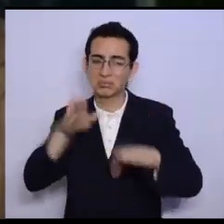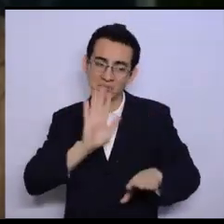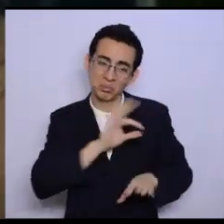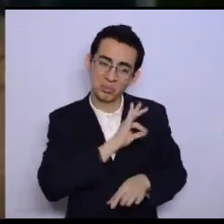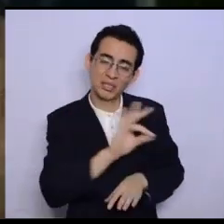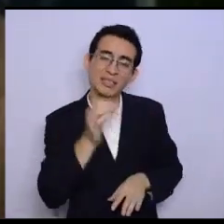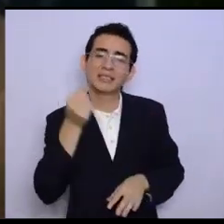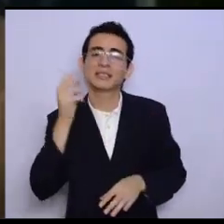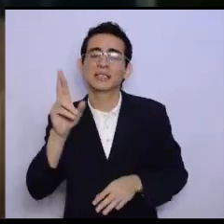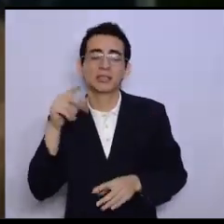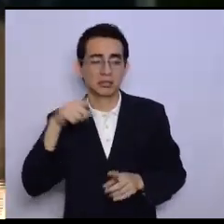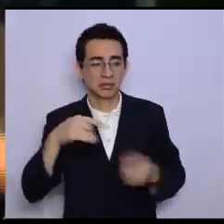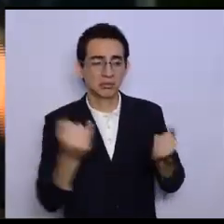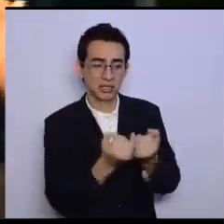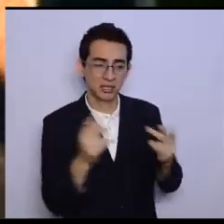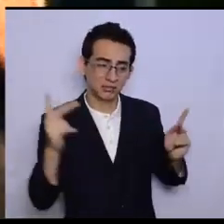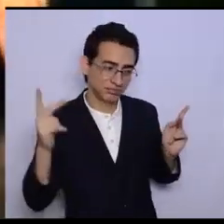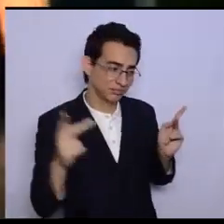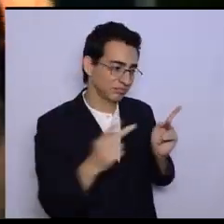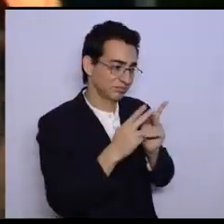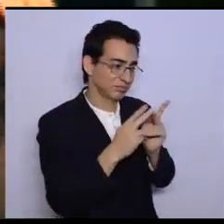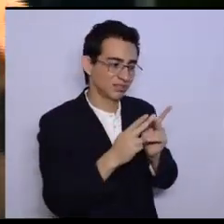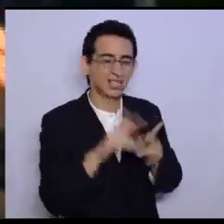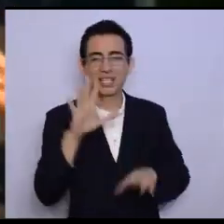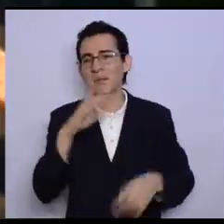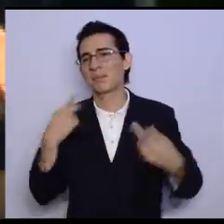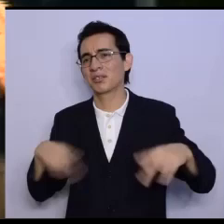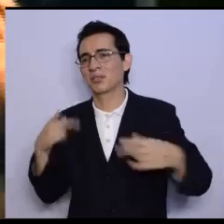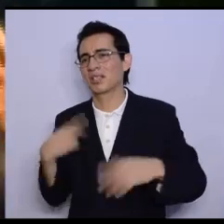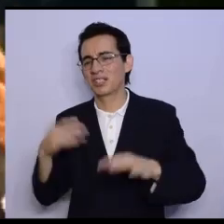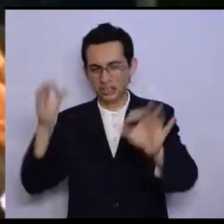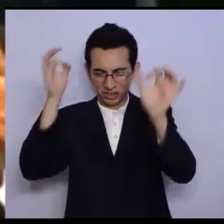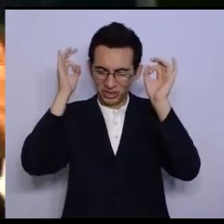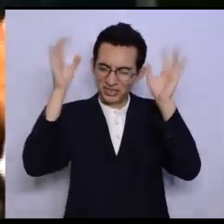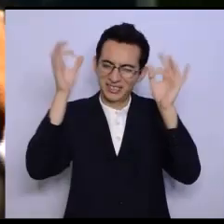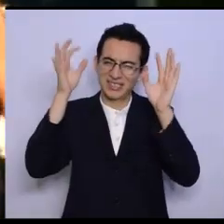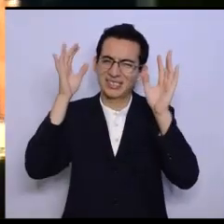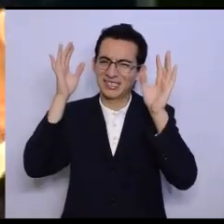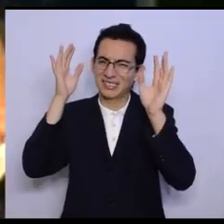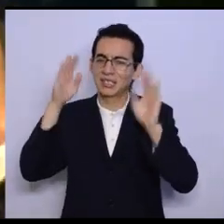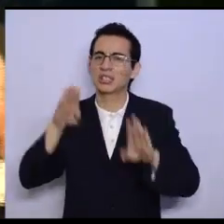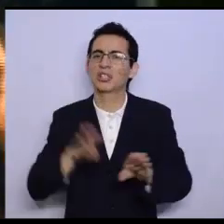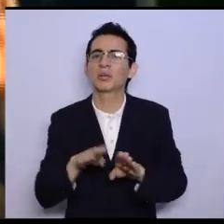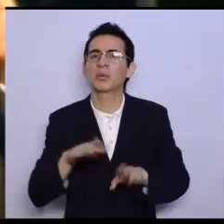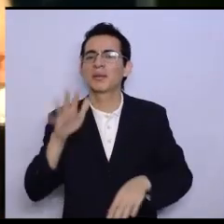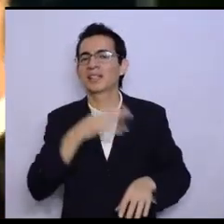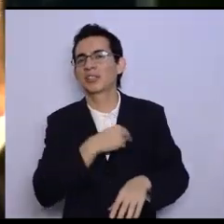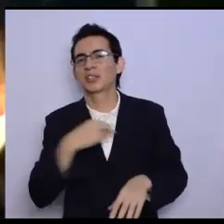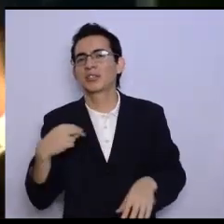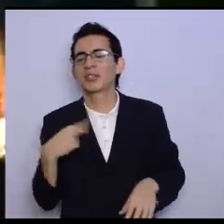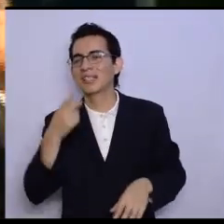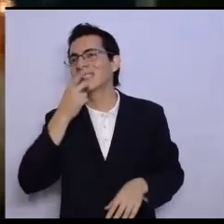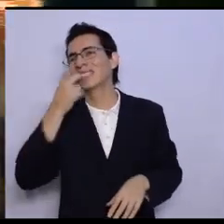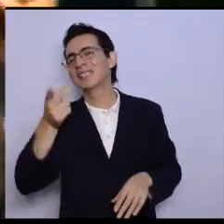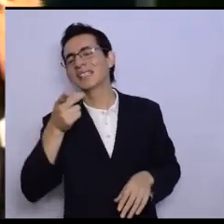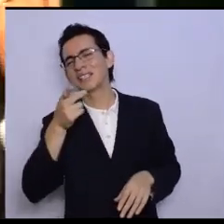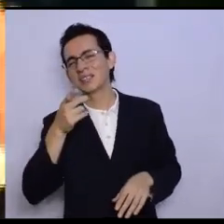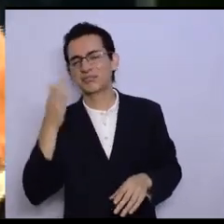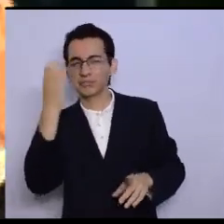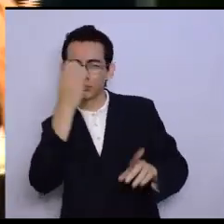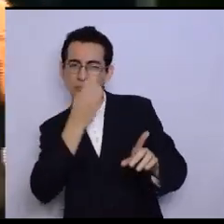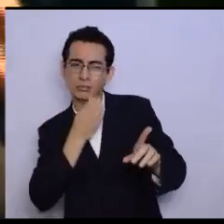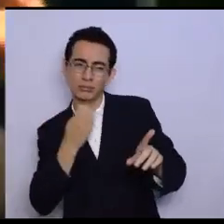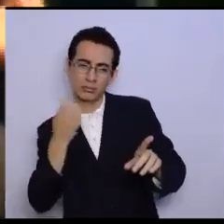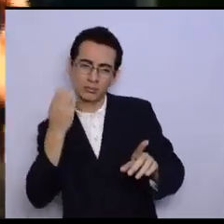ya ahora sabemos? Cuando alguien manifiesta dolores de cabeza, lo llevan con un oftalmólogo y lo empiezan a revisar. No, es que